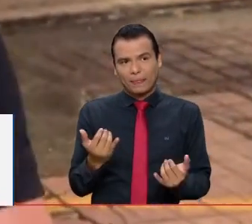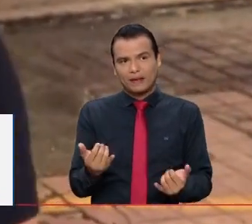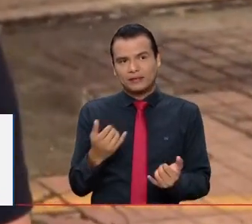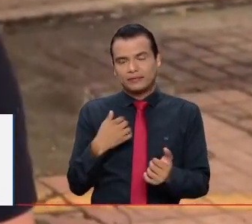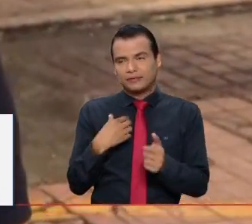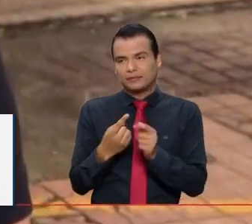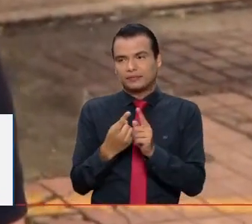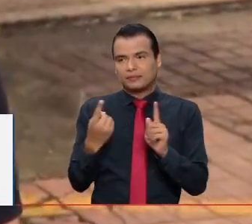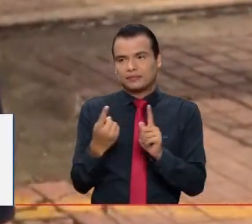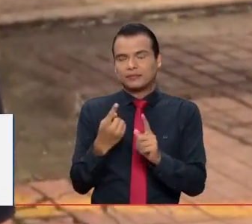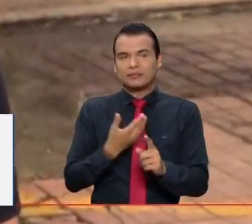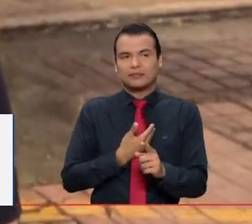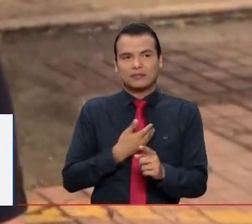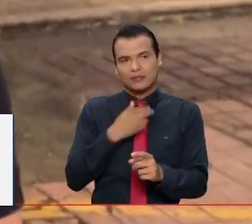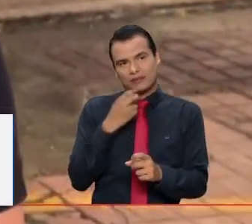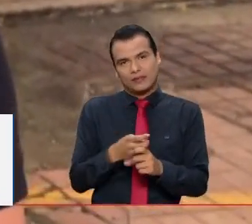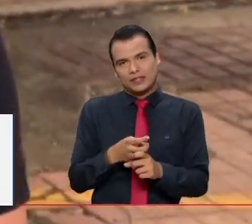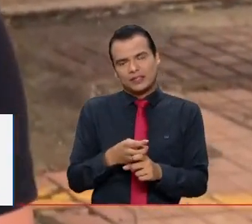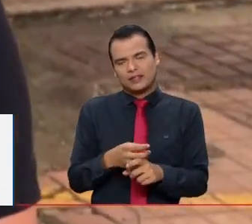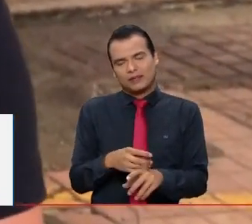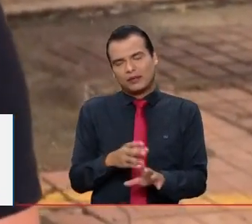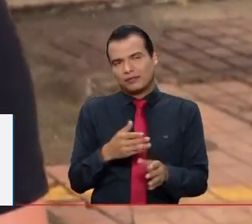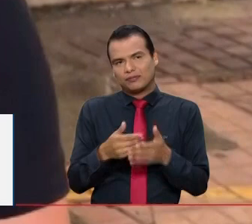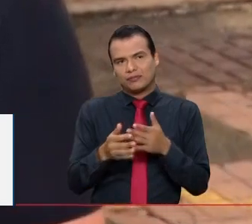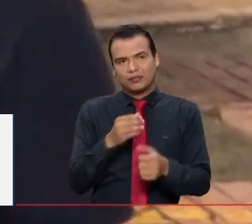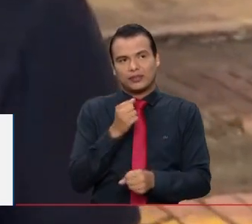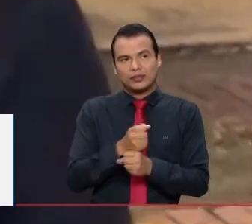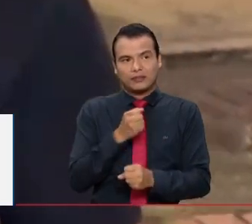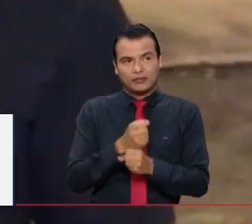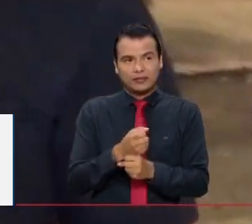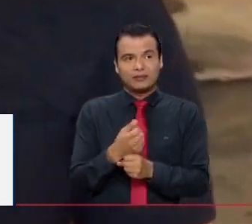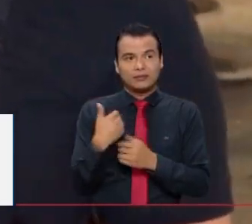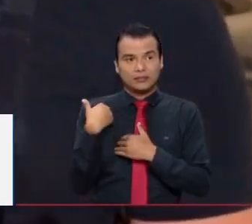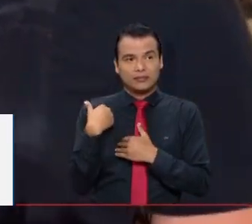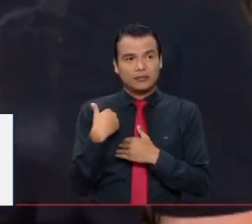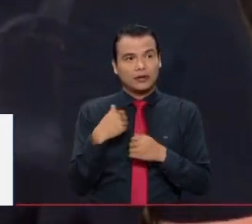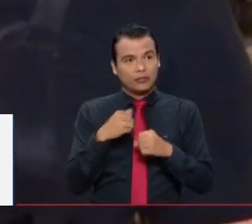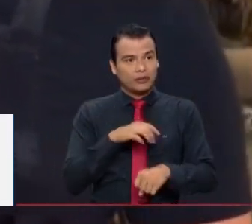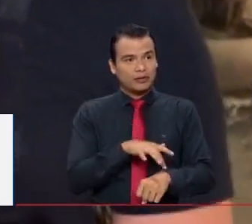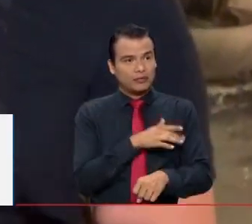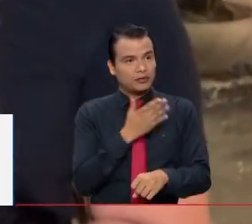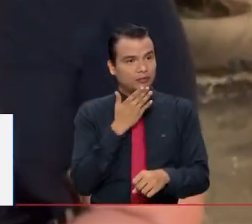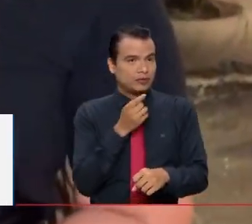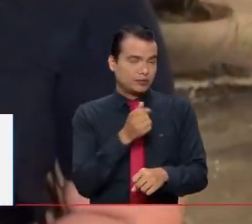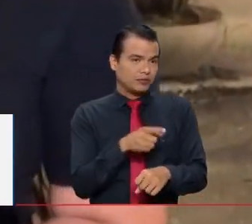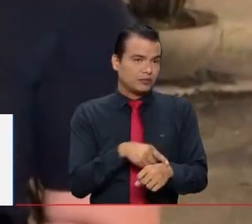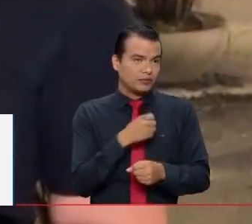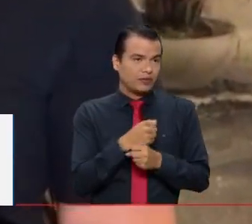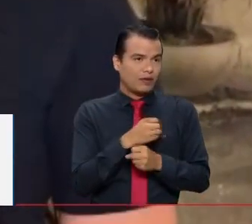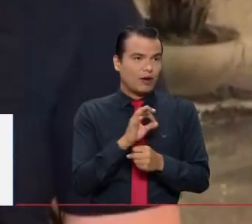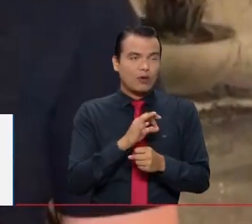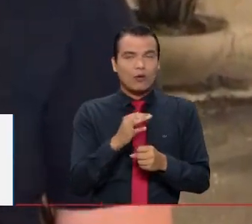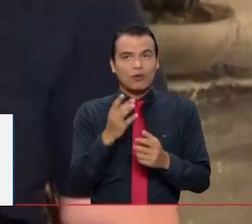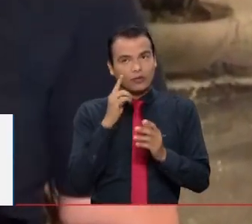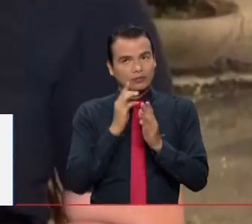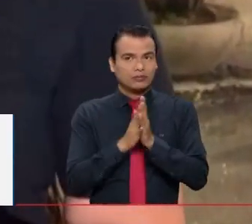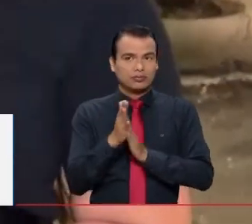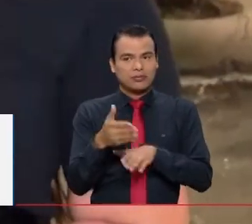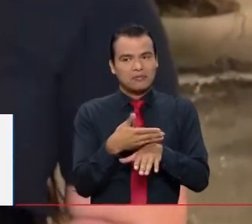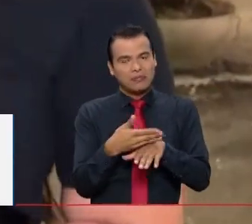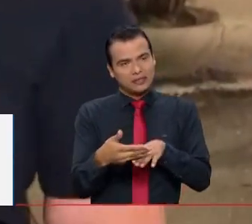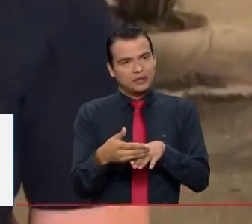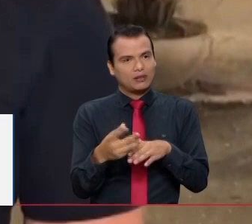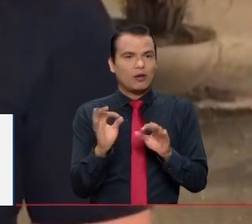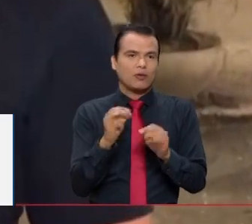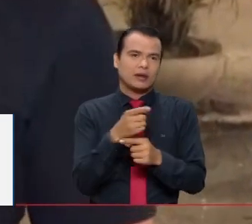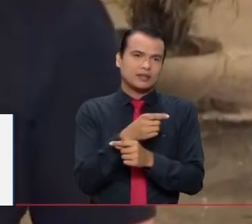pero toca tener responsabilidades y compromiso, ¿no? ¿Pero pudiste celebrar tempranito con ella un pedacito o la tienes preparada la celebración para la